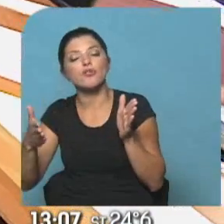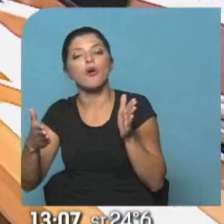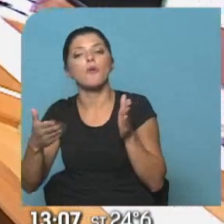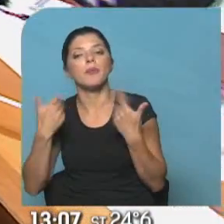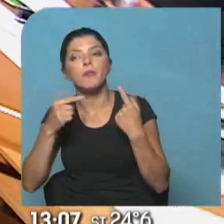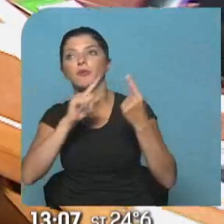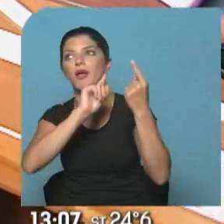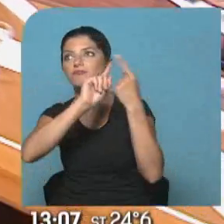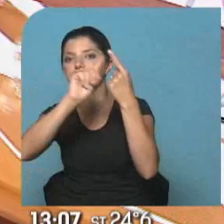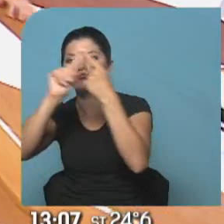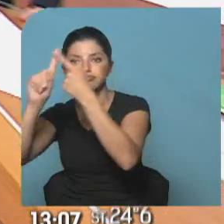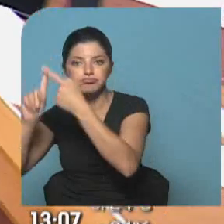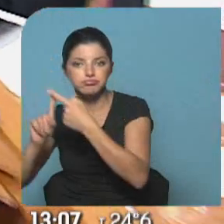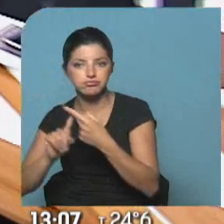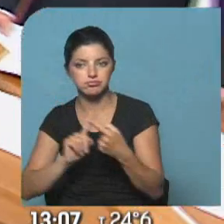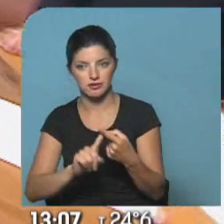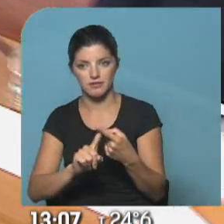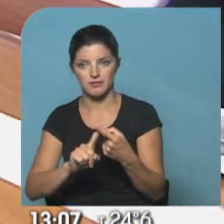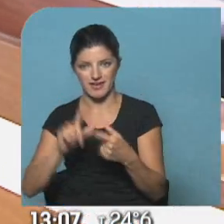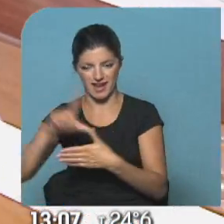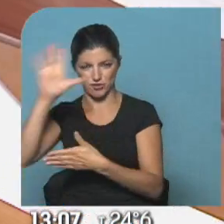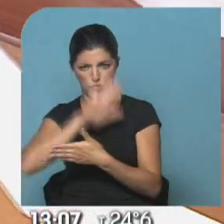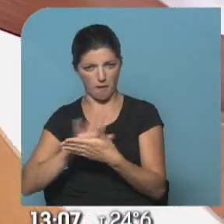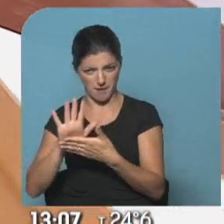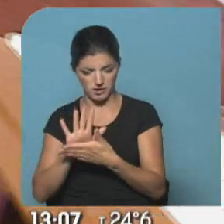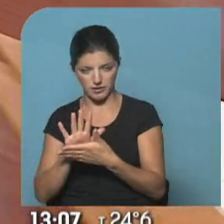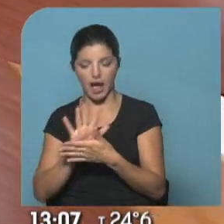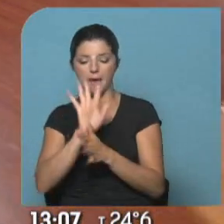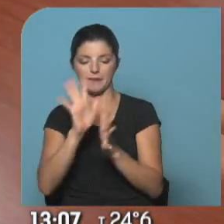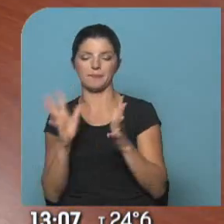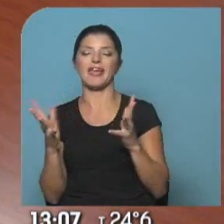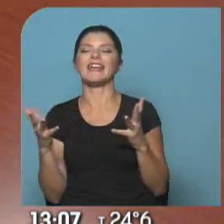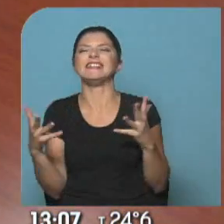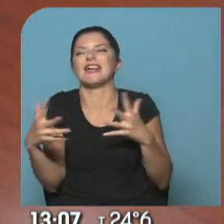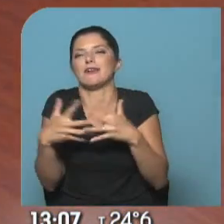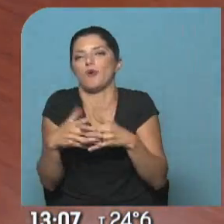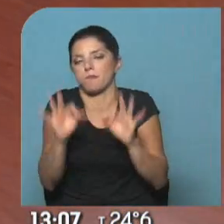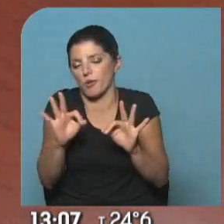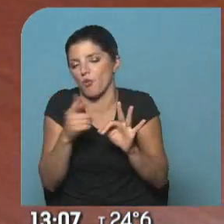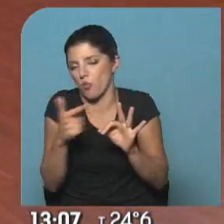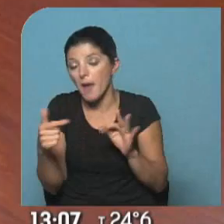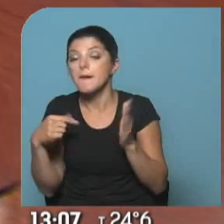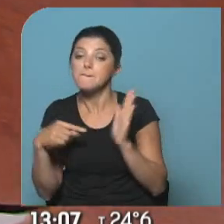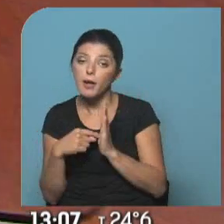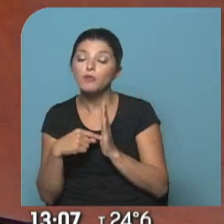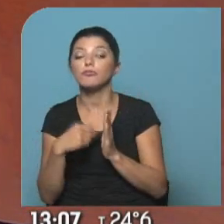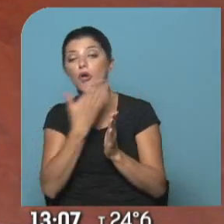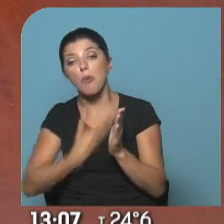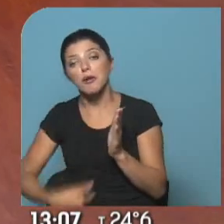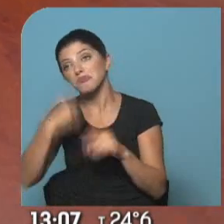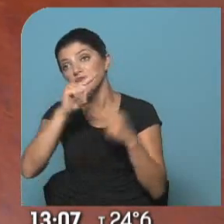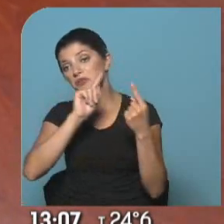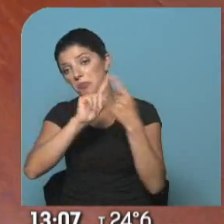los gobiernos en Latinoamérica, si bien no se dio una integración plena, por lo menos hubo un acercamiento y otro tipo de